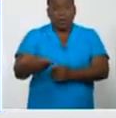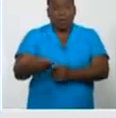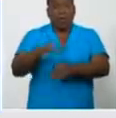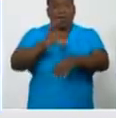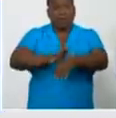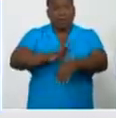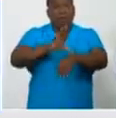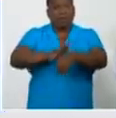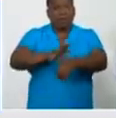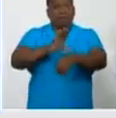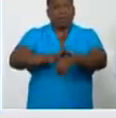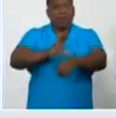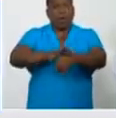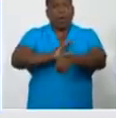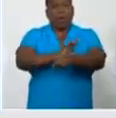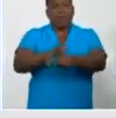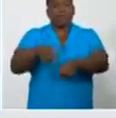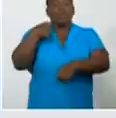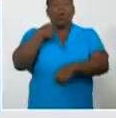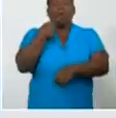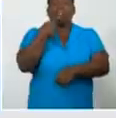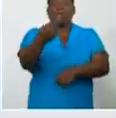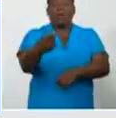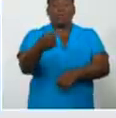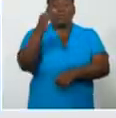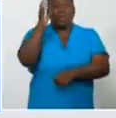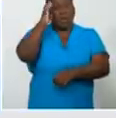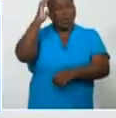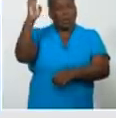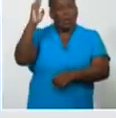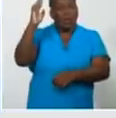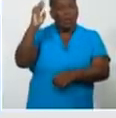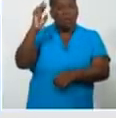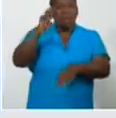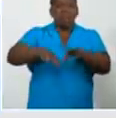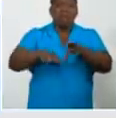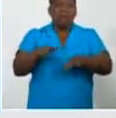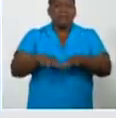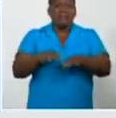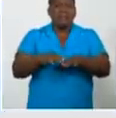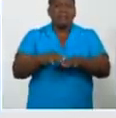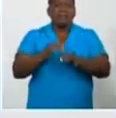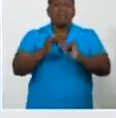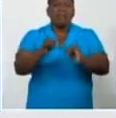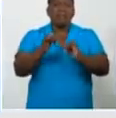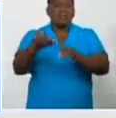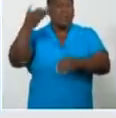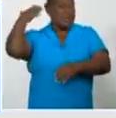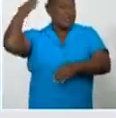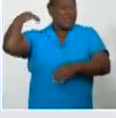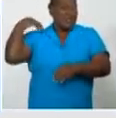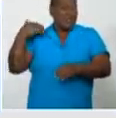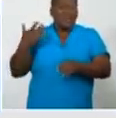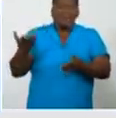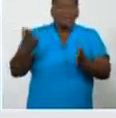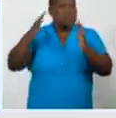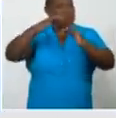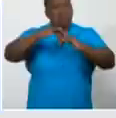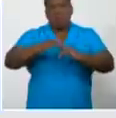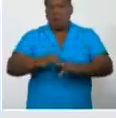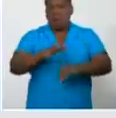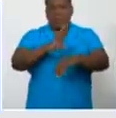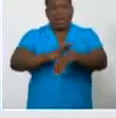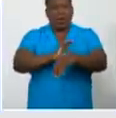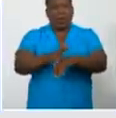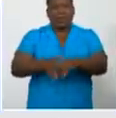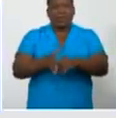siempre recordamos la época en que tuvimos días sin tener casos, con cifras que nos parecían